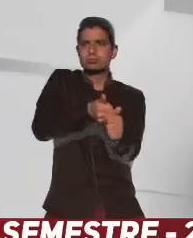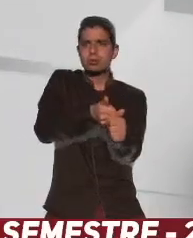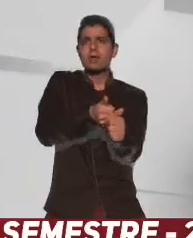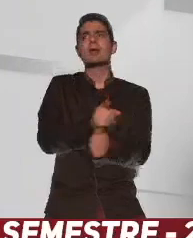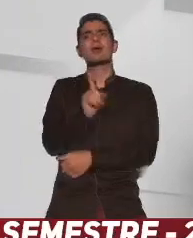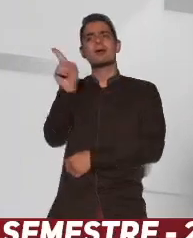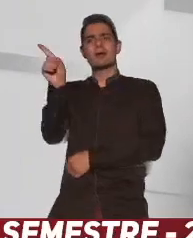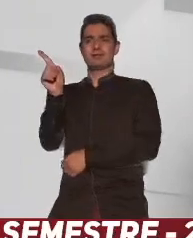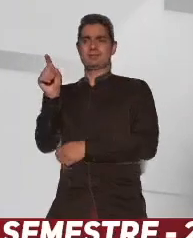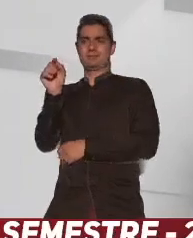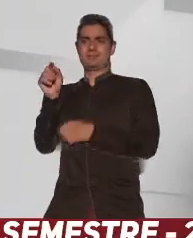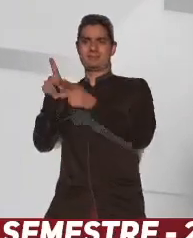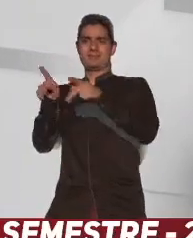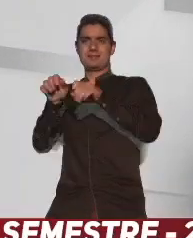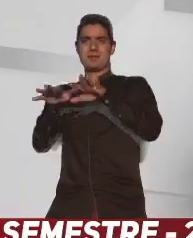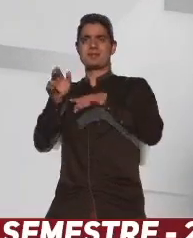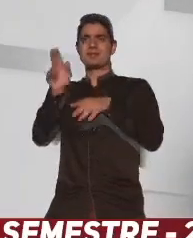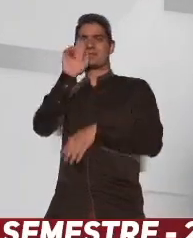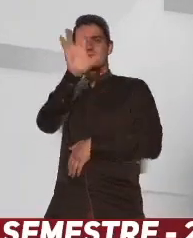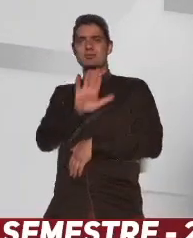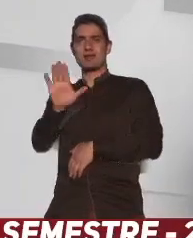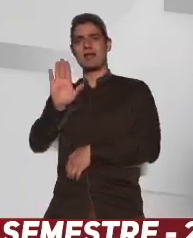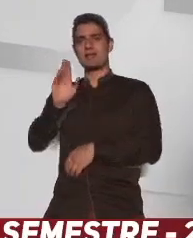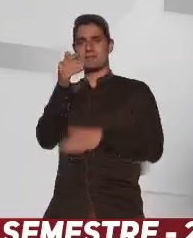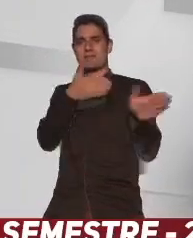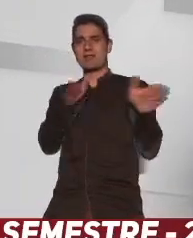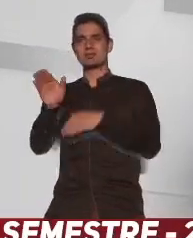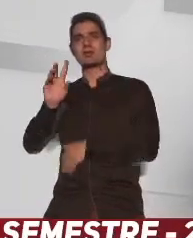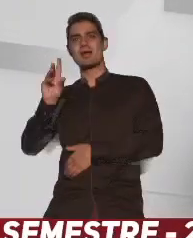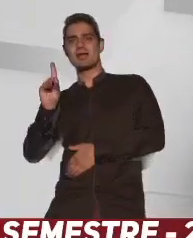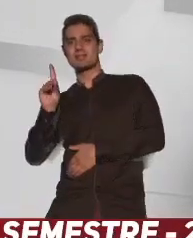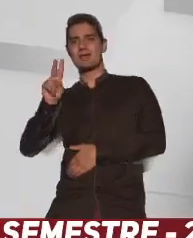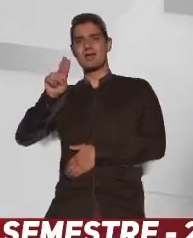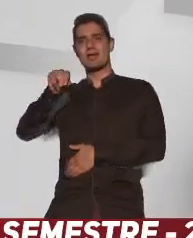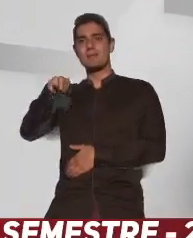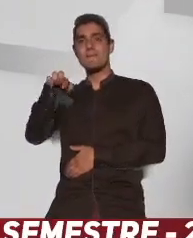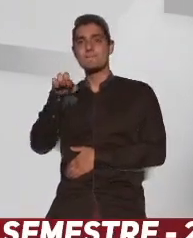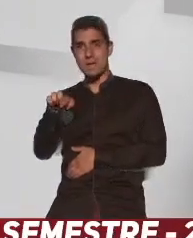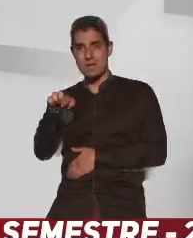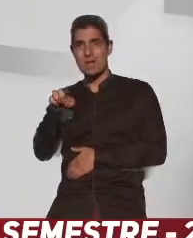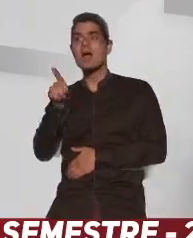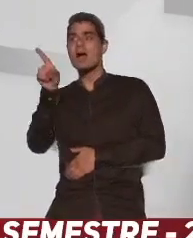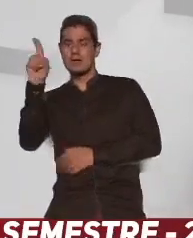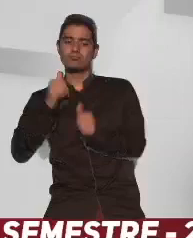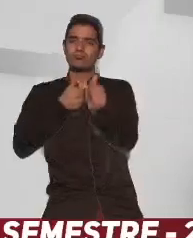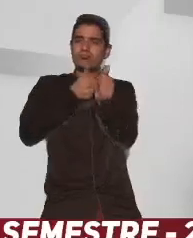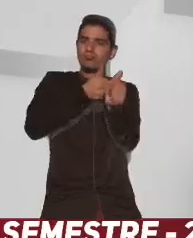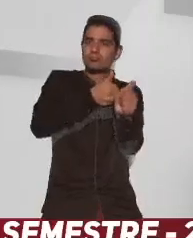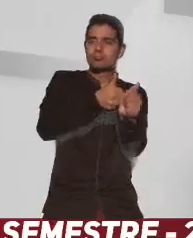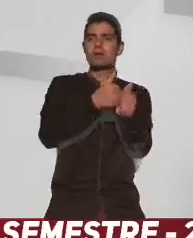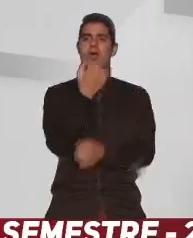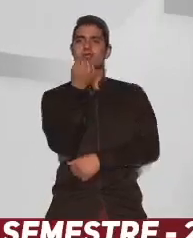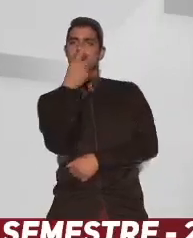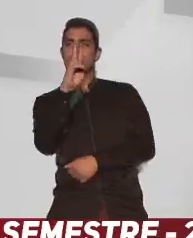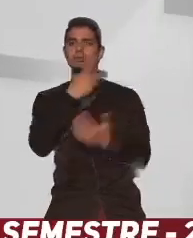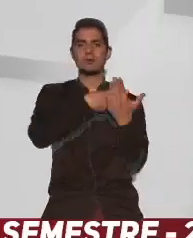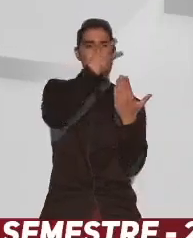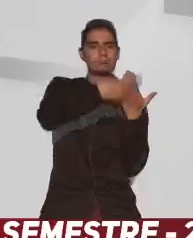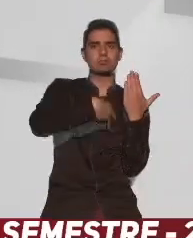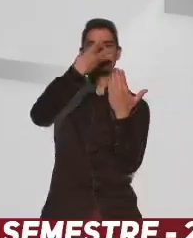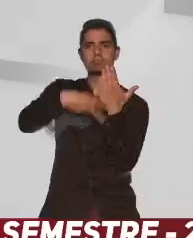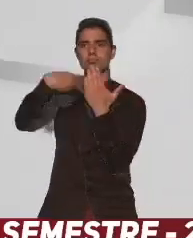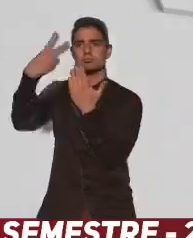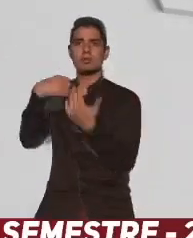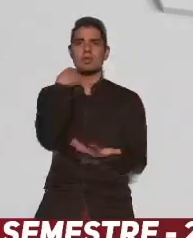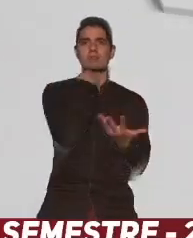de Planeación. Se efectuó el seguimiento a los 12 proyectos de inversión del Ejército Nacional, obteniendo un resultado